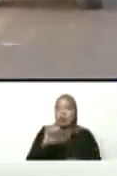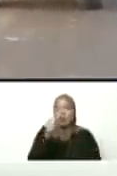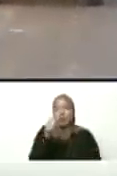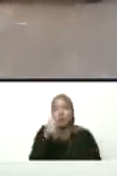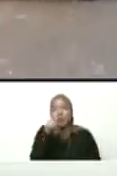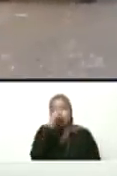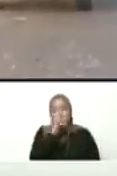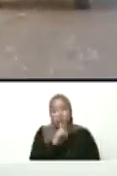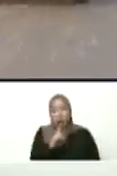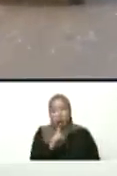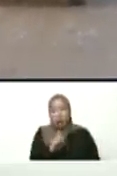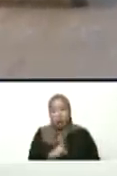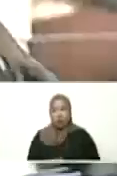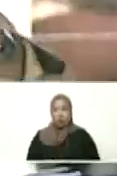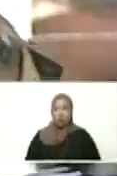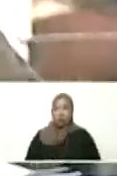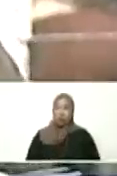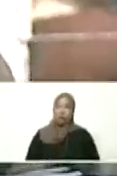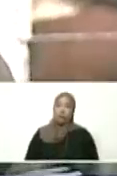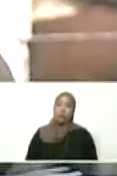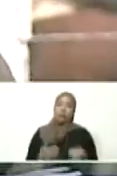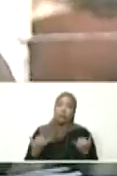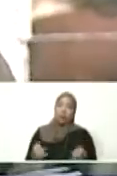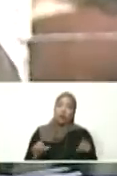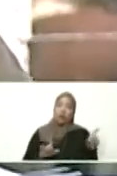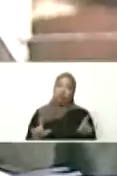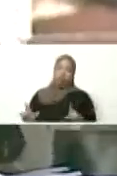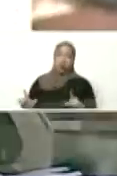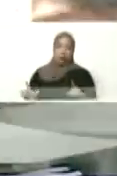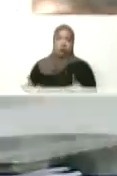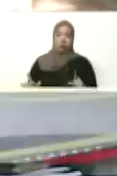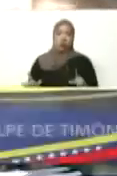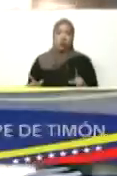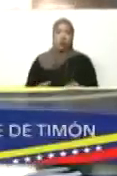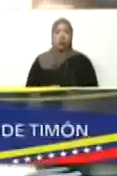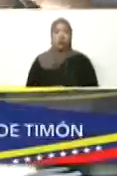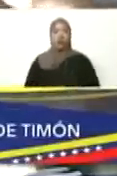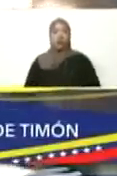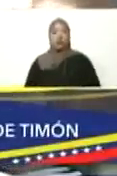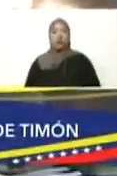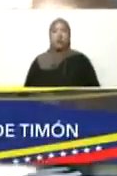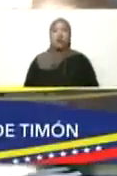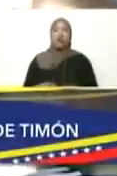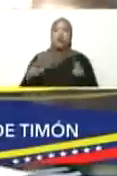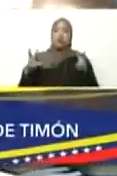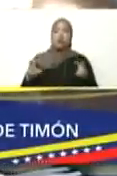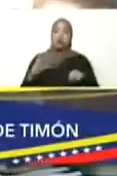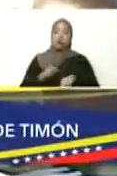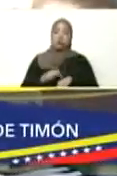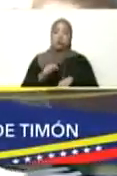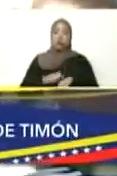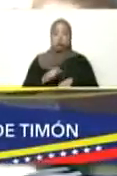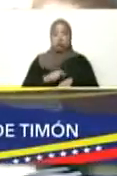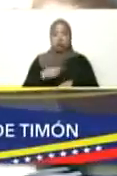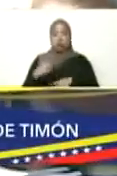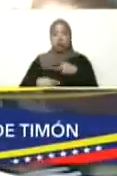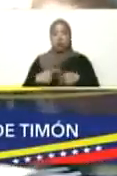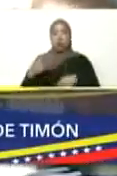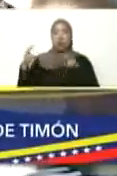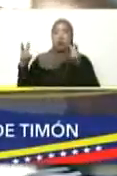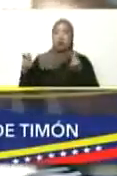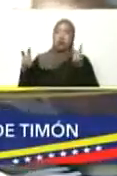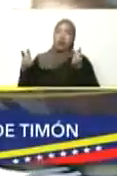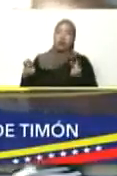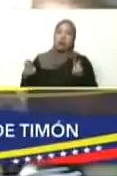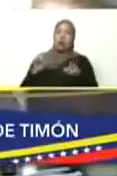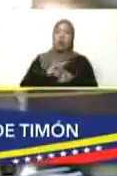años, ¿verdad? Y estamos listos para ir a una nueva etapa que yo he llamado la nueva